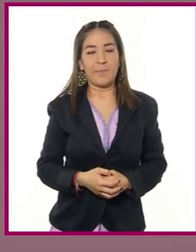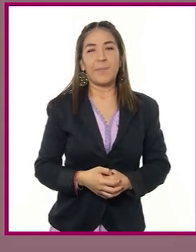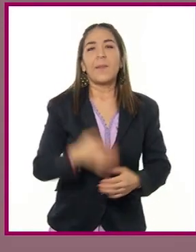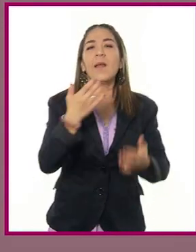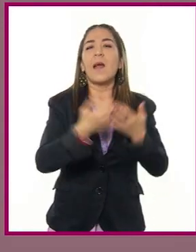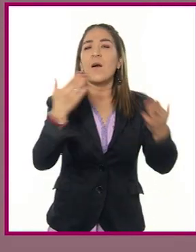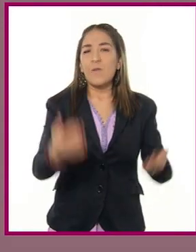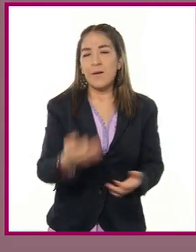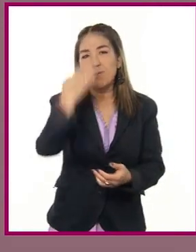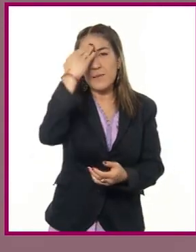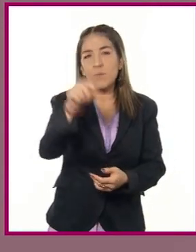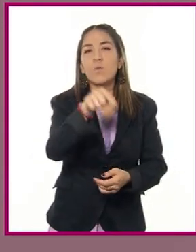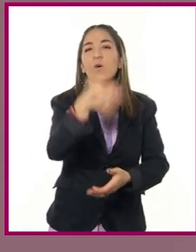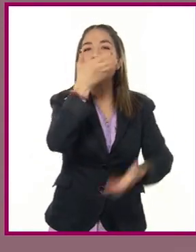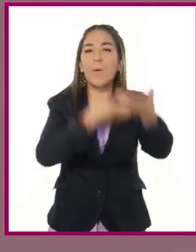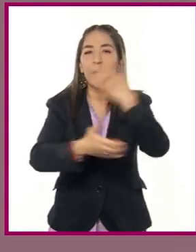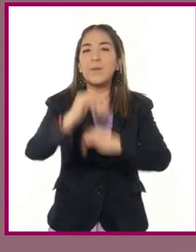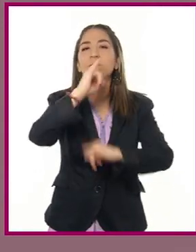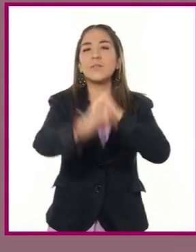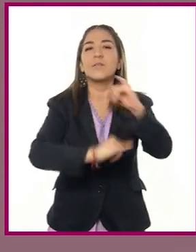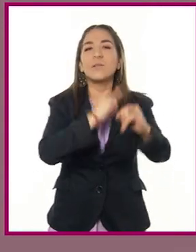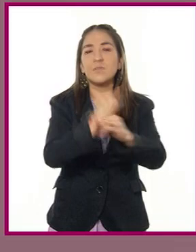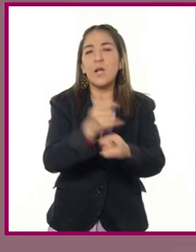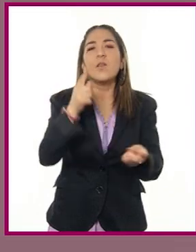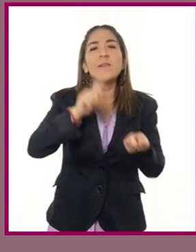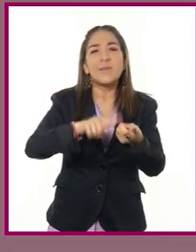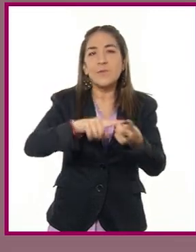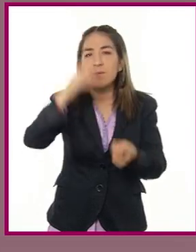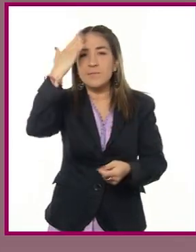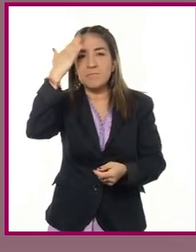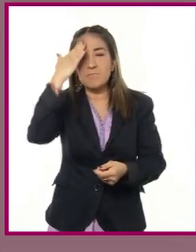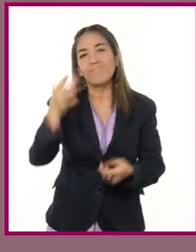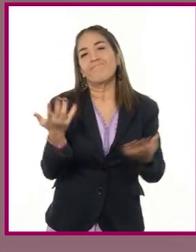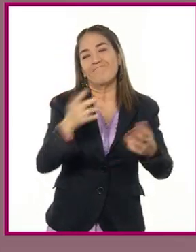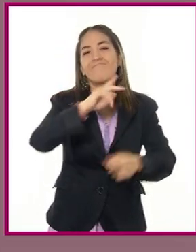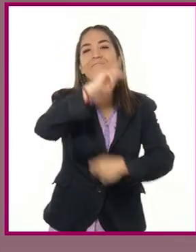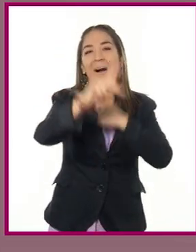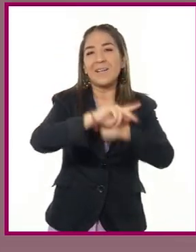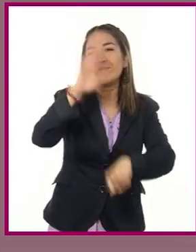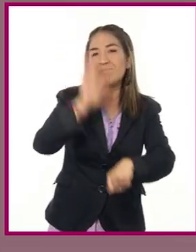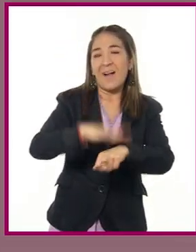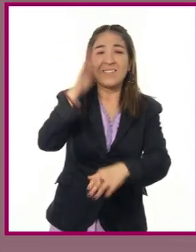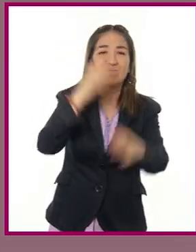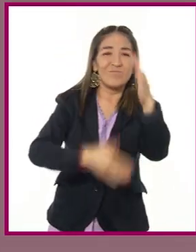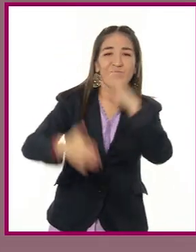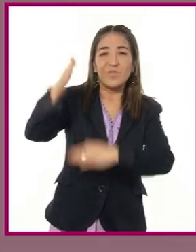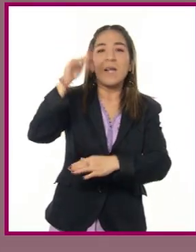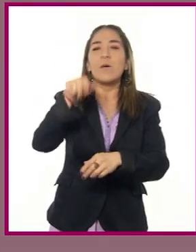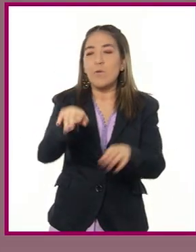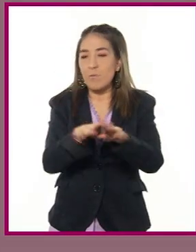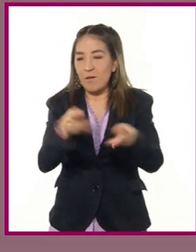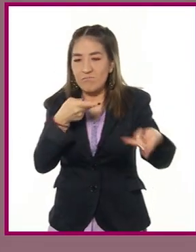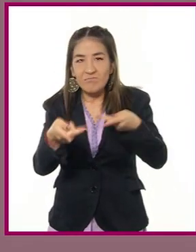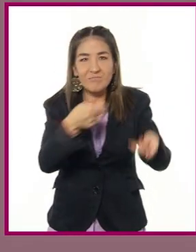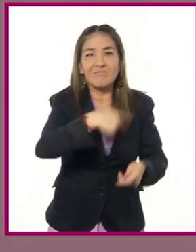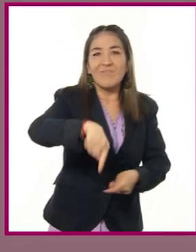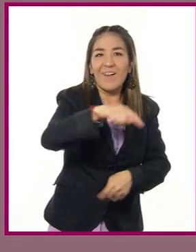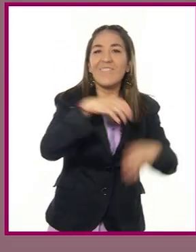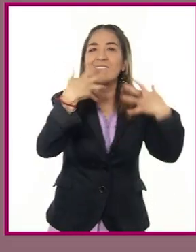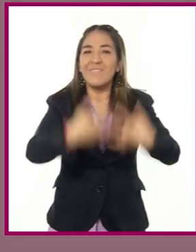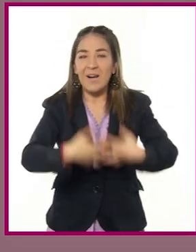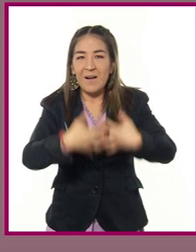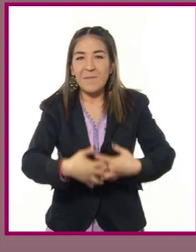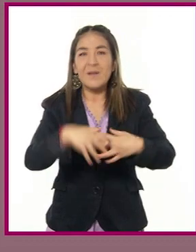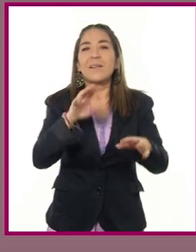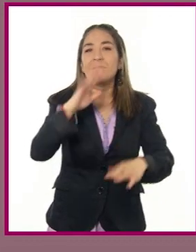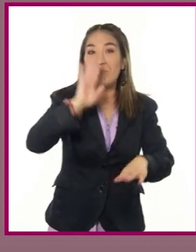del comercio internacional está en manos de los países desarrollados, quienes cuentan con un alto nivel de organización industrial y un